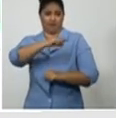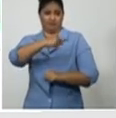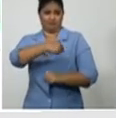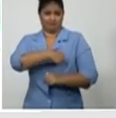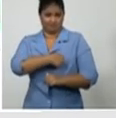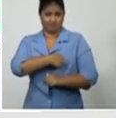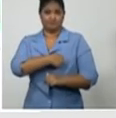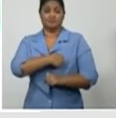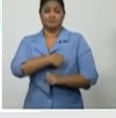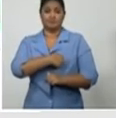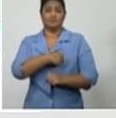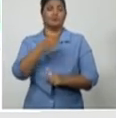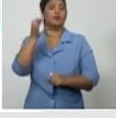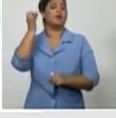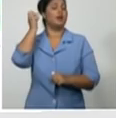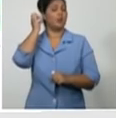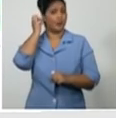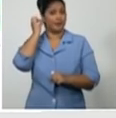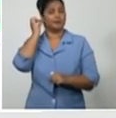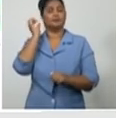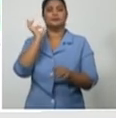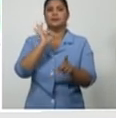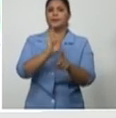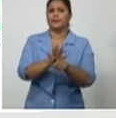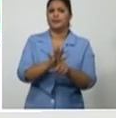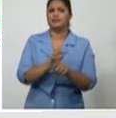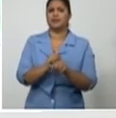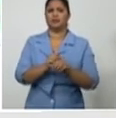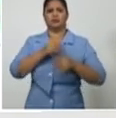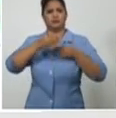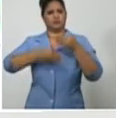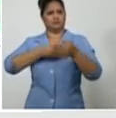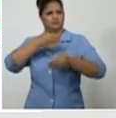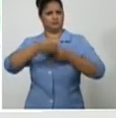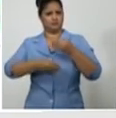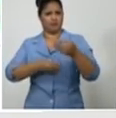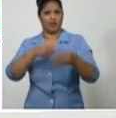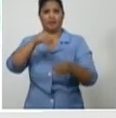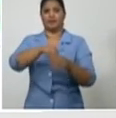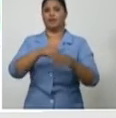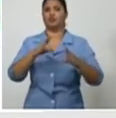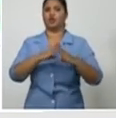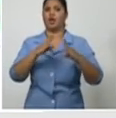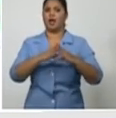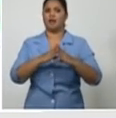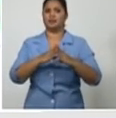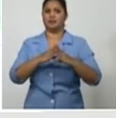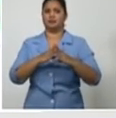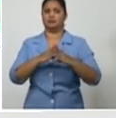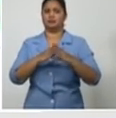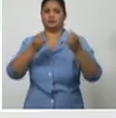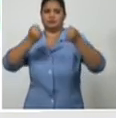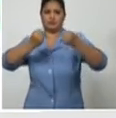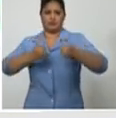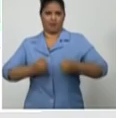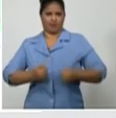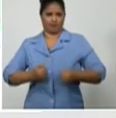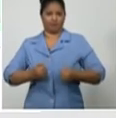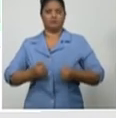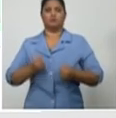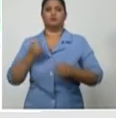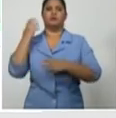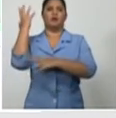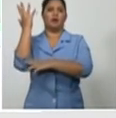inicialmente comenzó en el seguimiento que se le hacía en su ingreso domiciliario con manifestaciones, decaimiento, tos